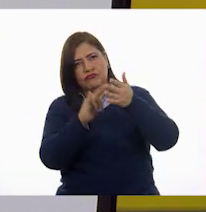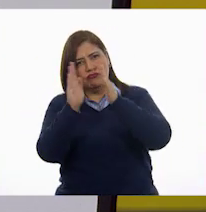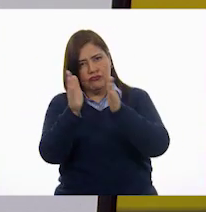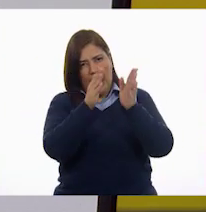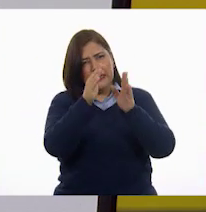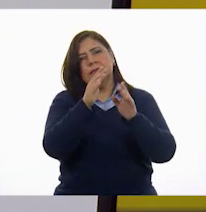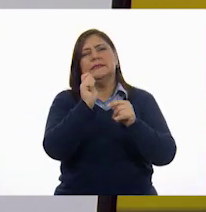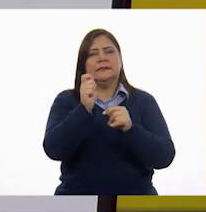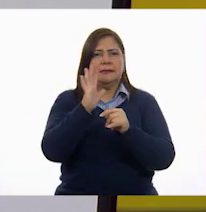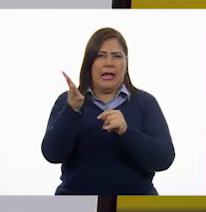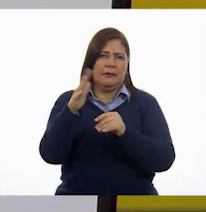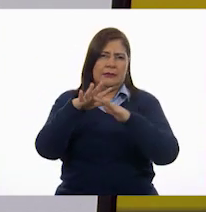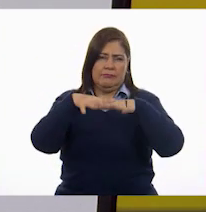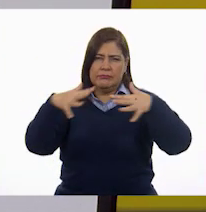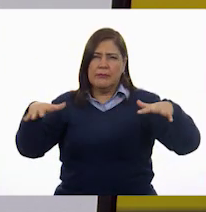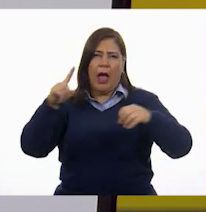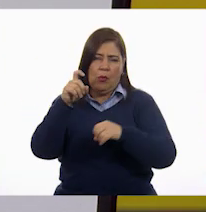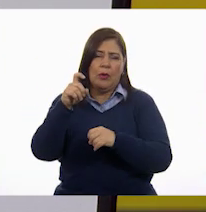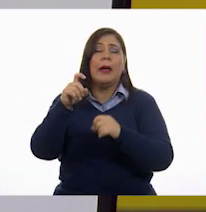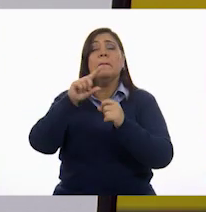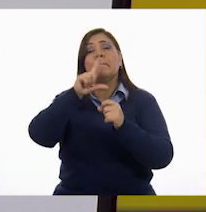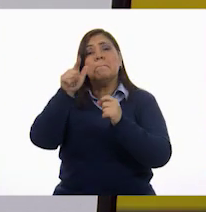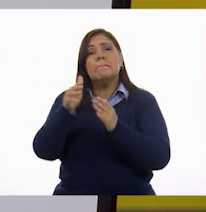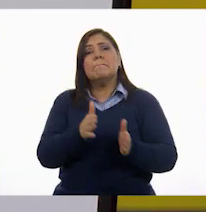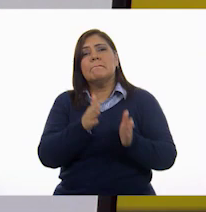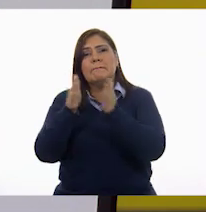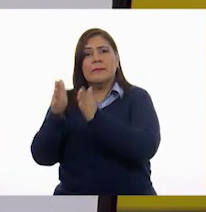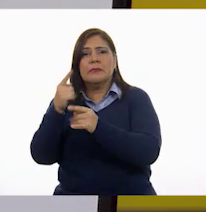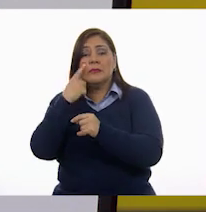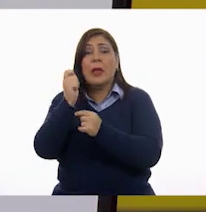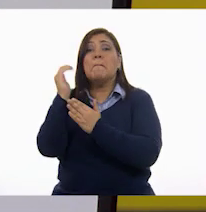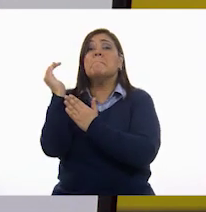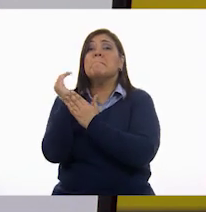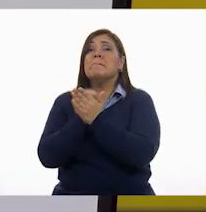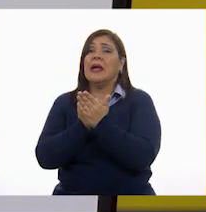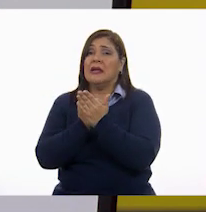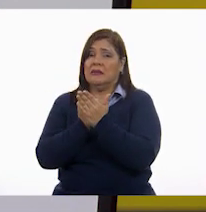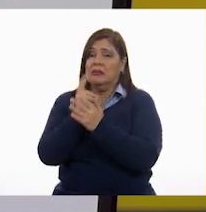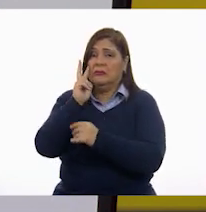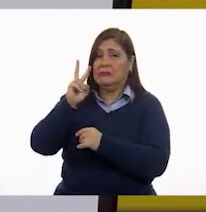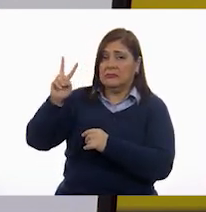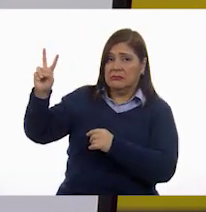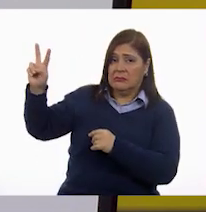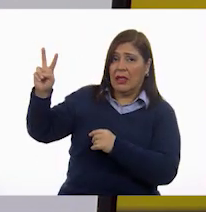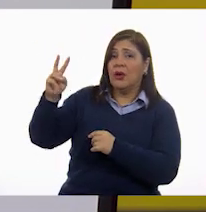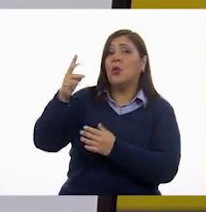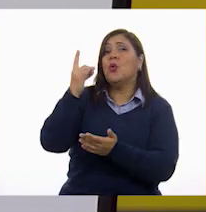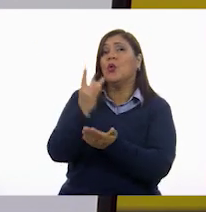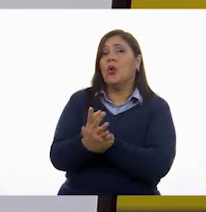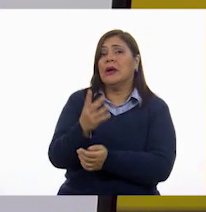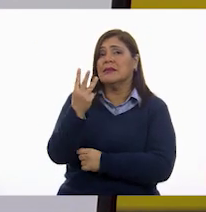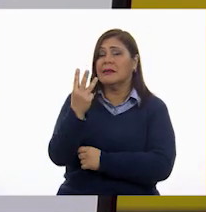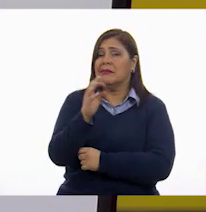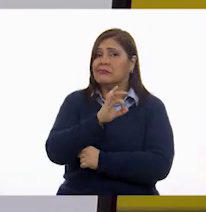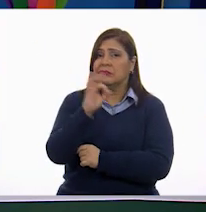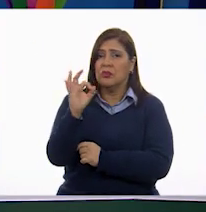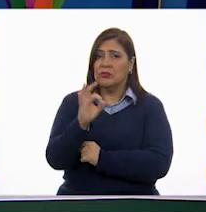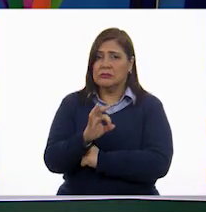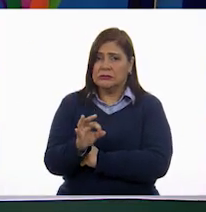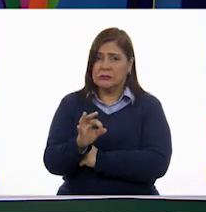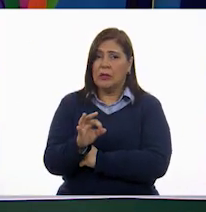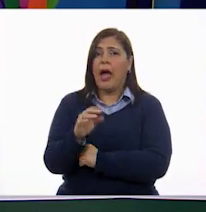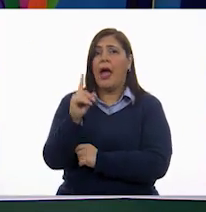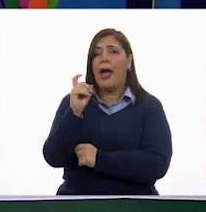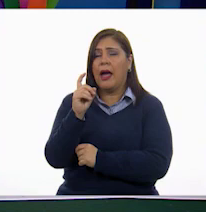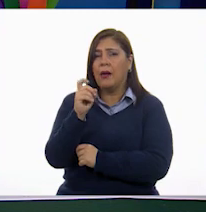decir, sí es en mucho menos cantidad. Solamente el 3%